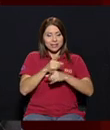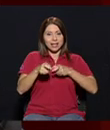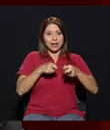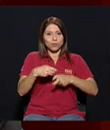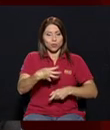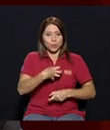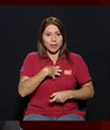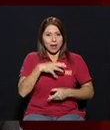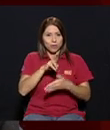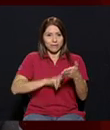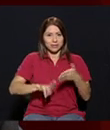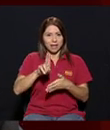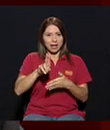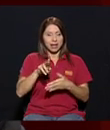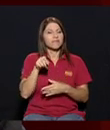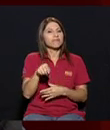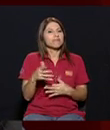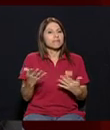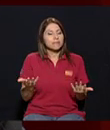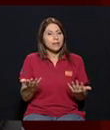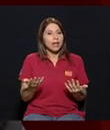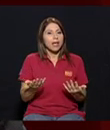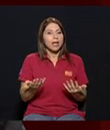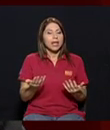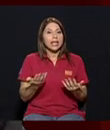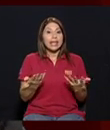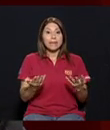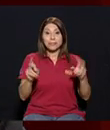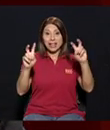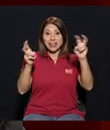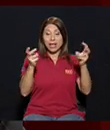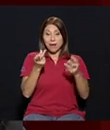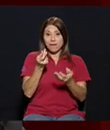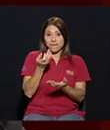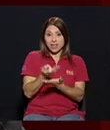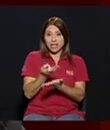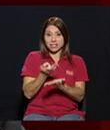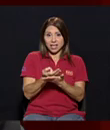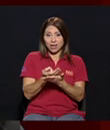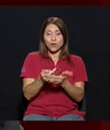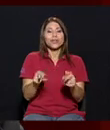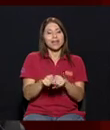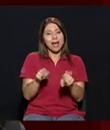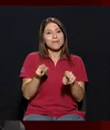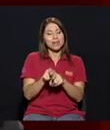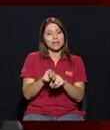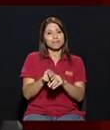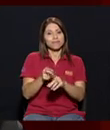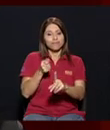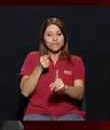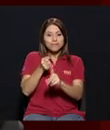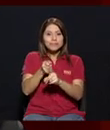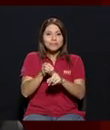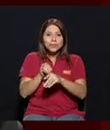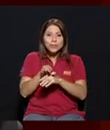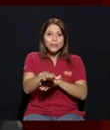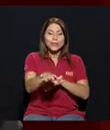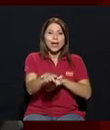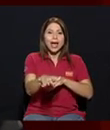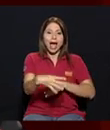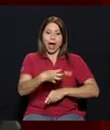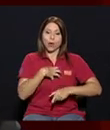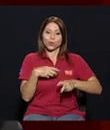y la defensa de la autonomía universitaria. Y es el hecho de que el tema financiero repercute también en el